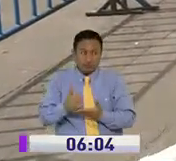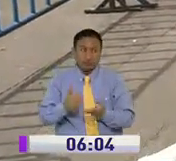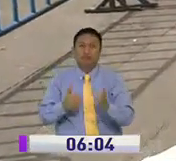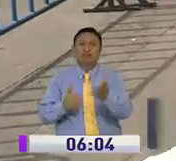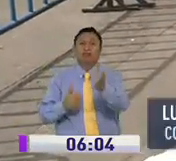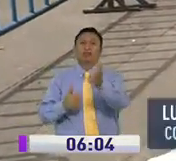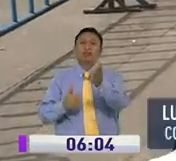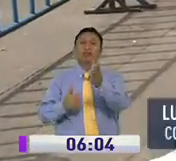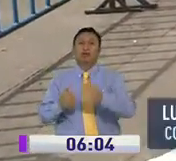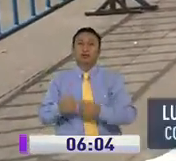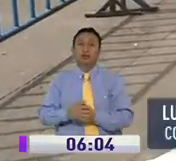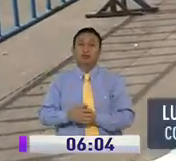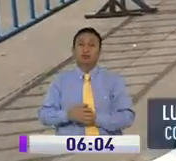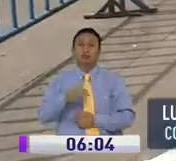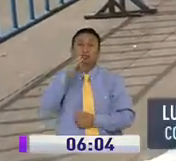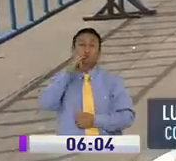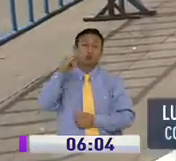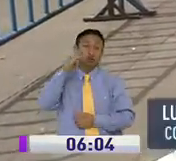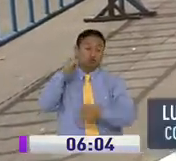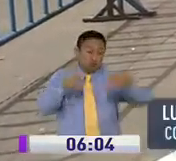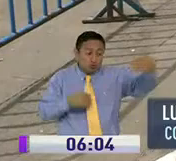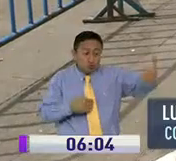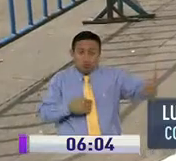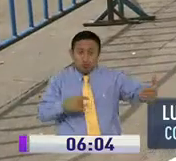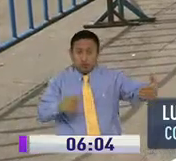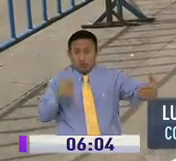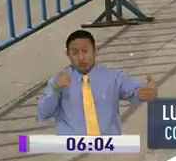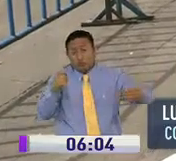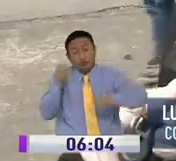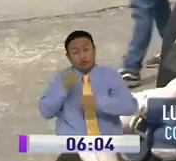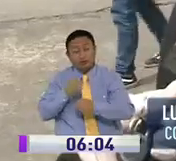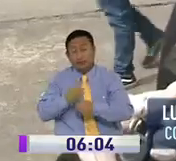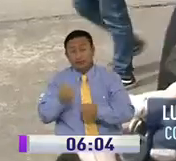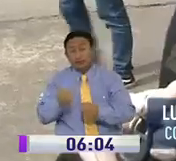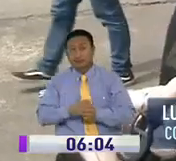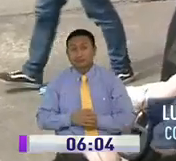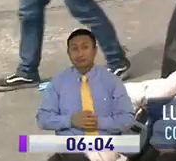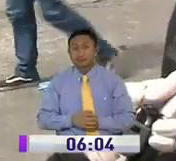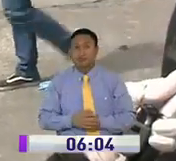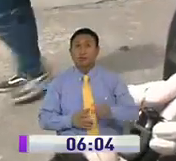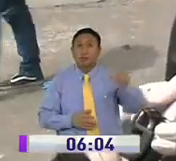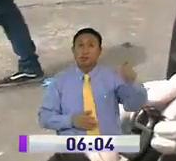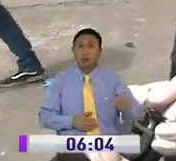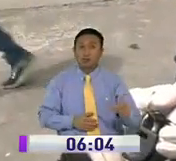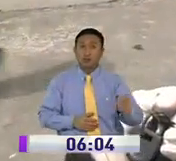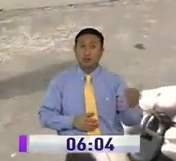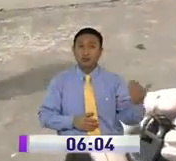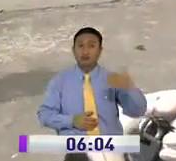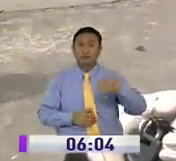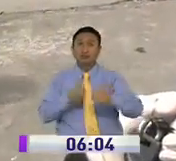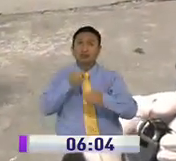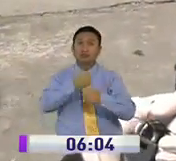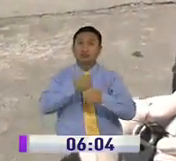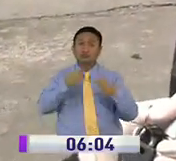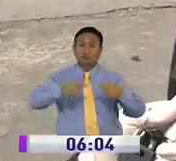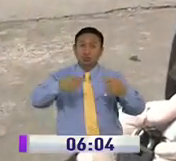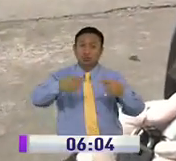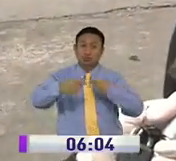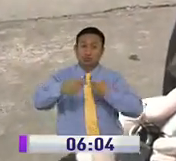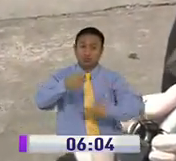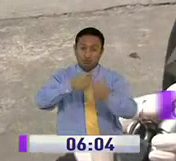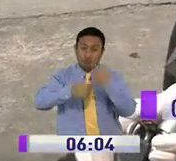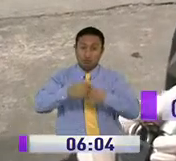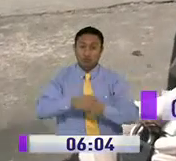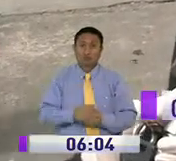ahora. Tenemos niños pequeños y por eso tenemos que salir a trabajar. Aquí la gente tenemos que salir a trabajar diariamente para nuestros